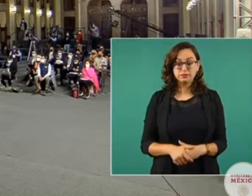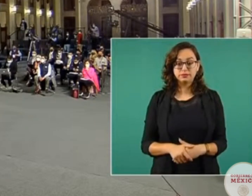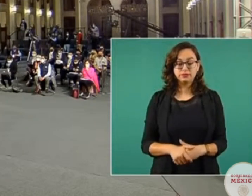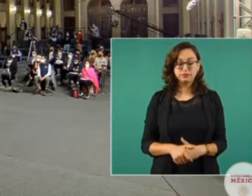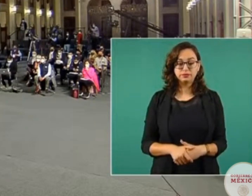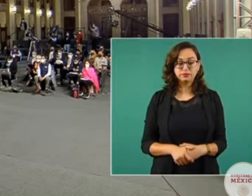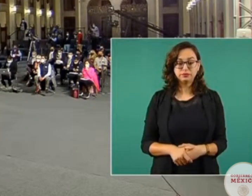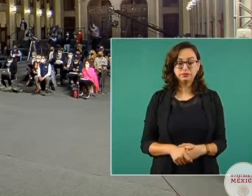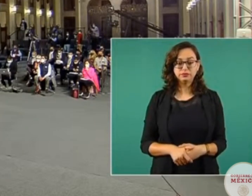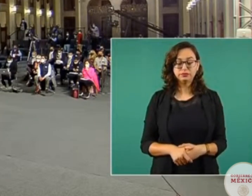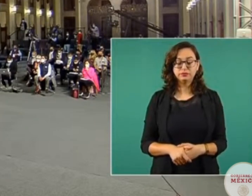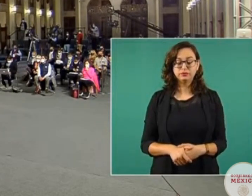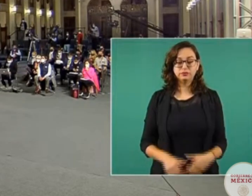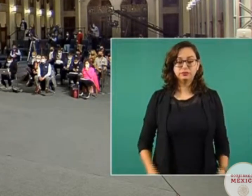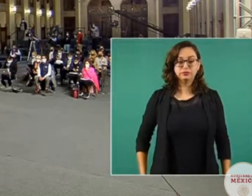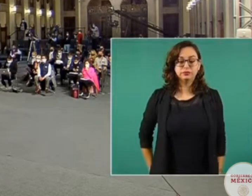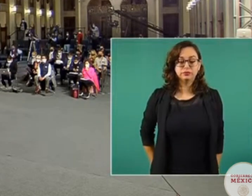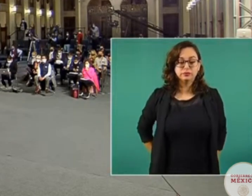A ver.